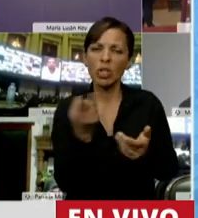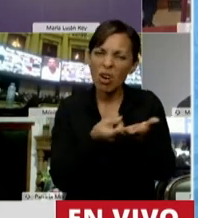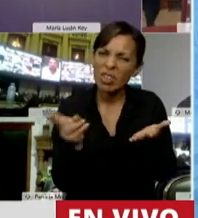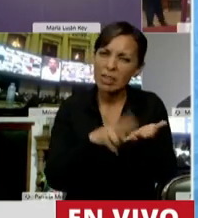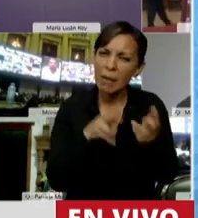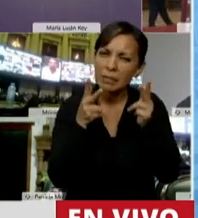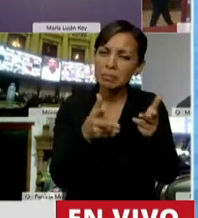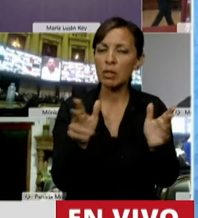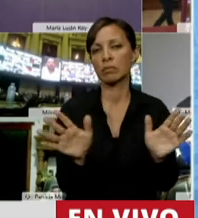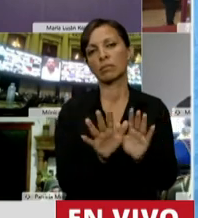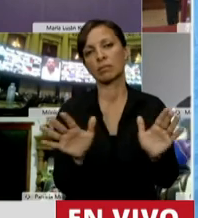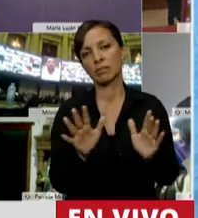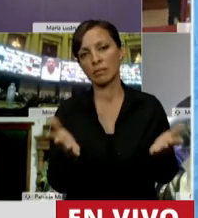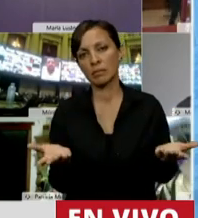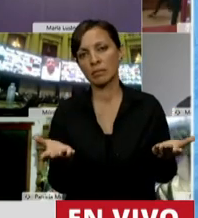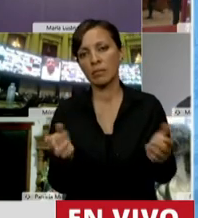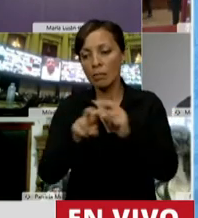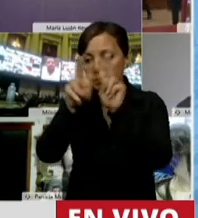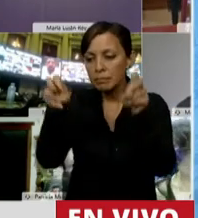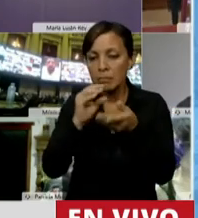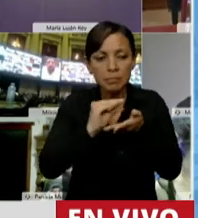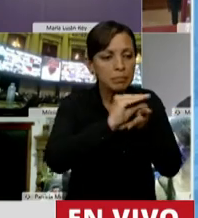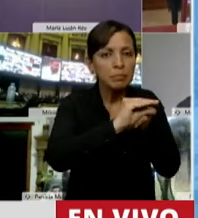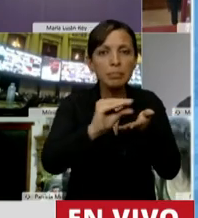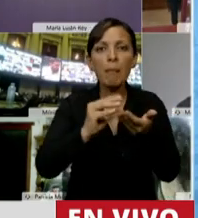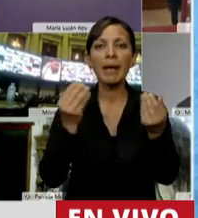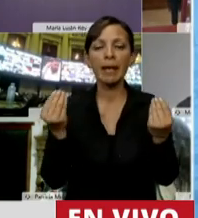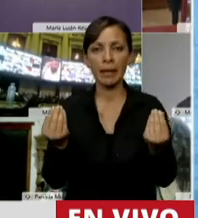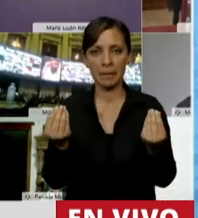reiterar los destinos de los más de